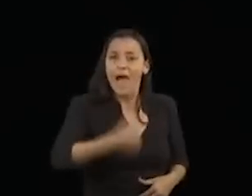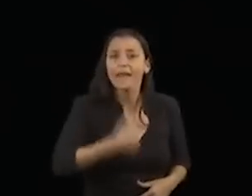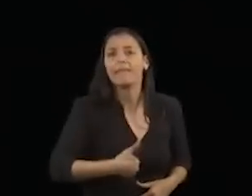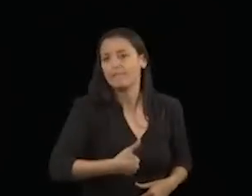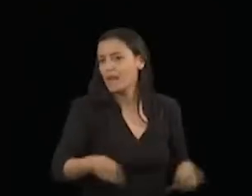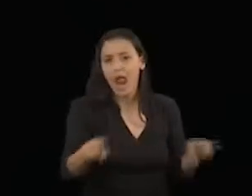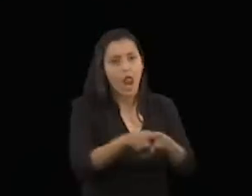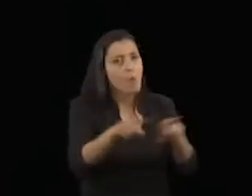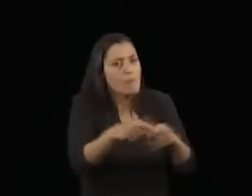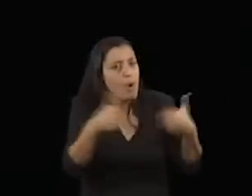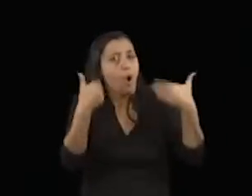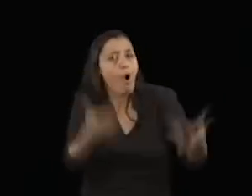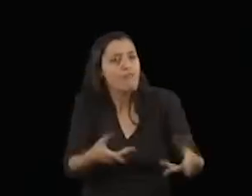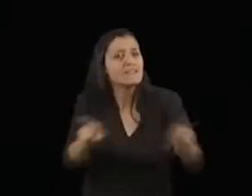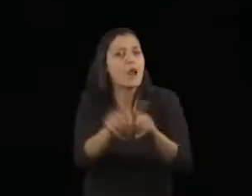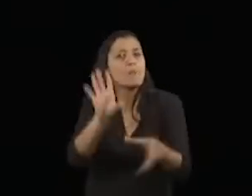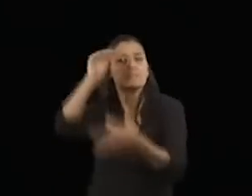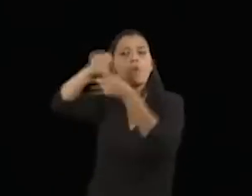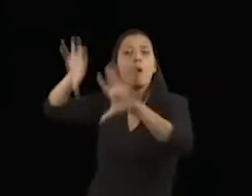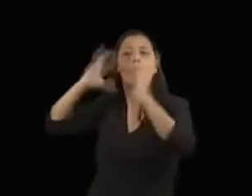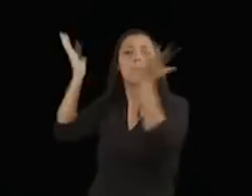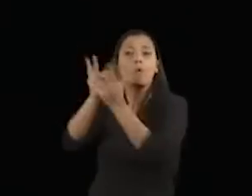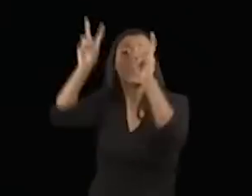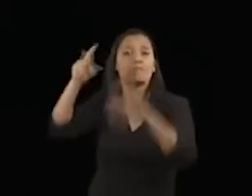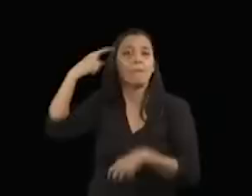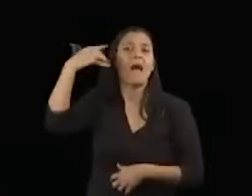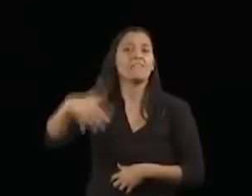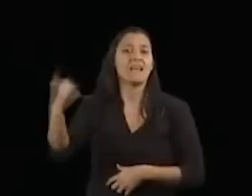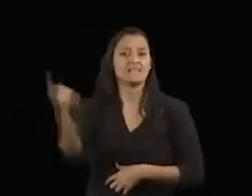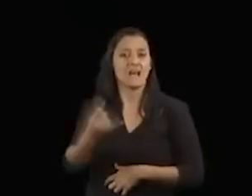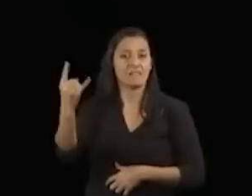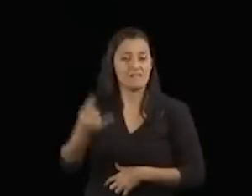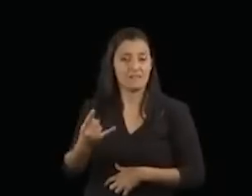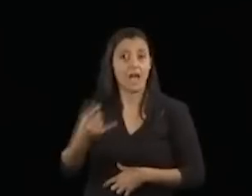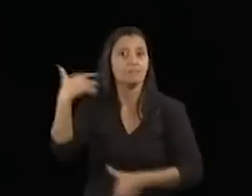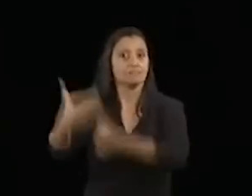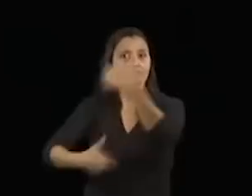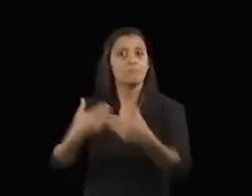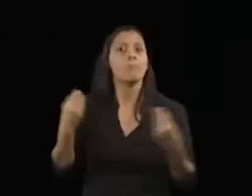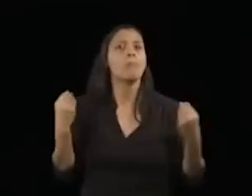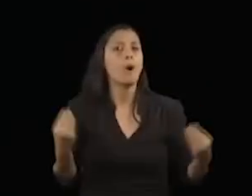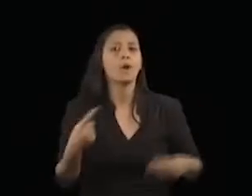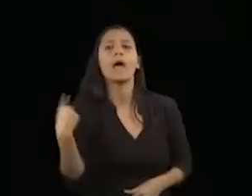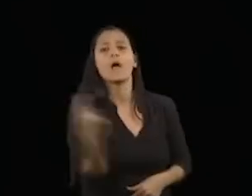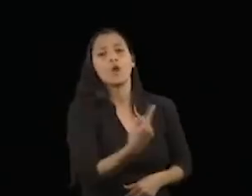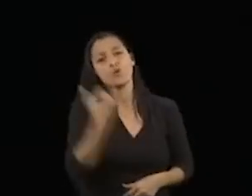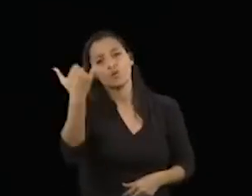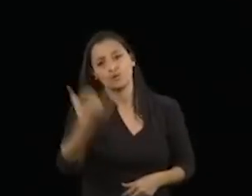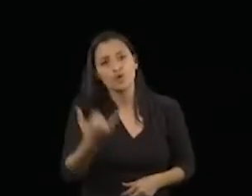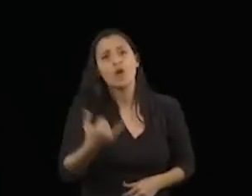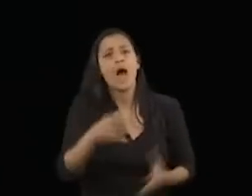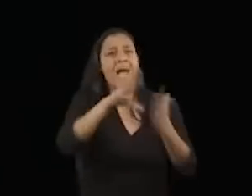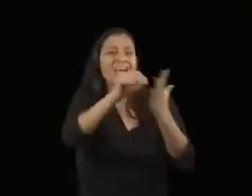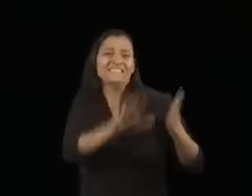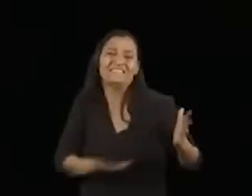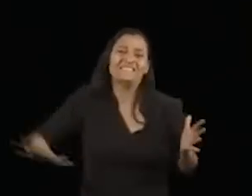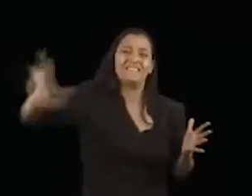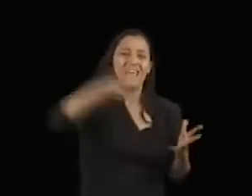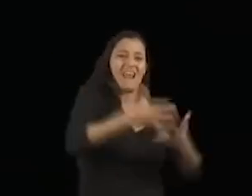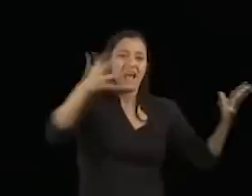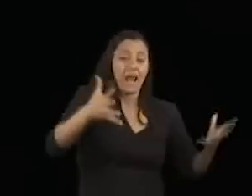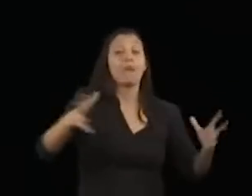inteligencia artificial en el mundo. ¿Y por qué? Porque tenemos grandes extensiones de tierra,